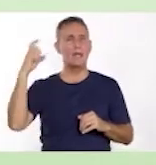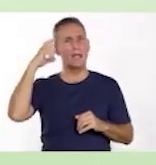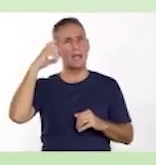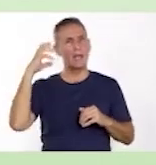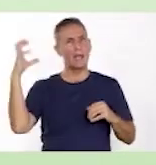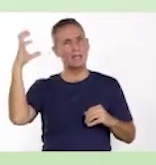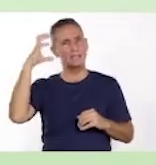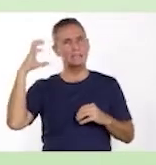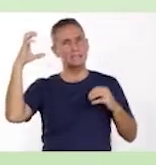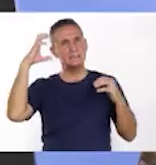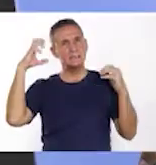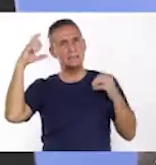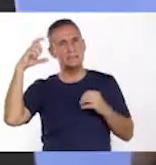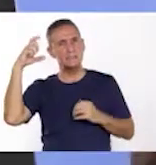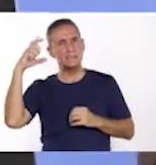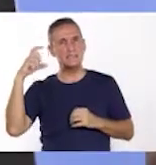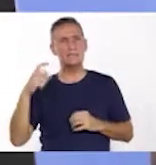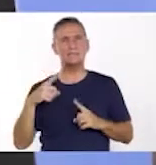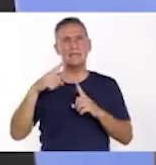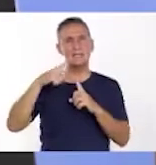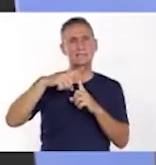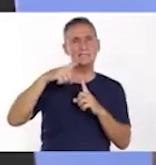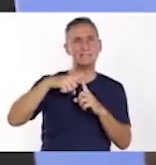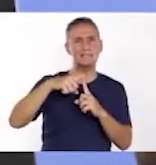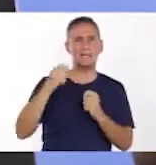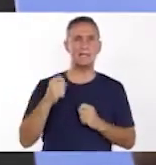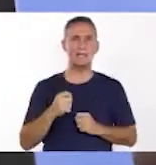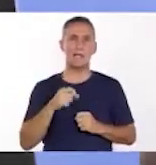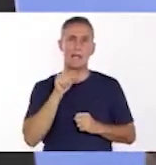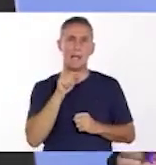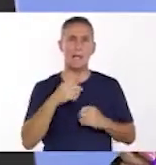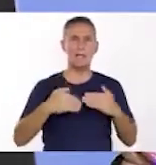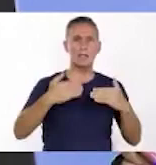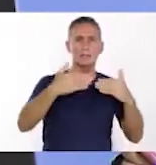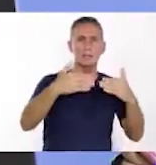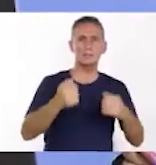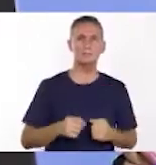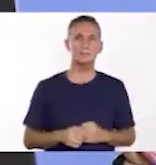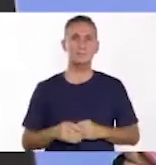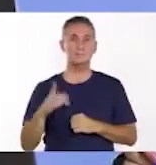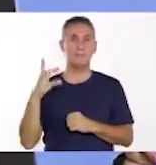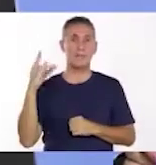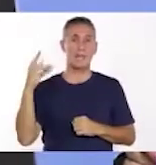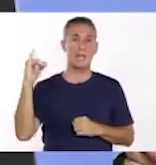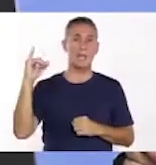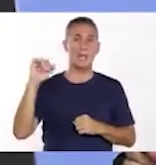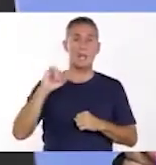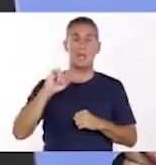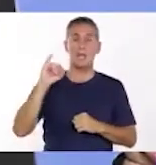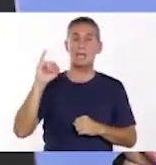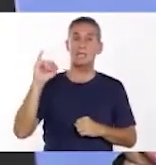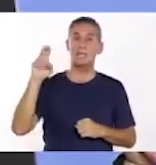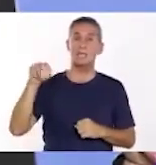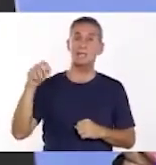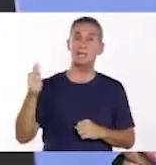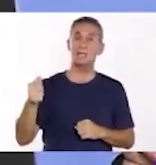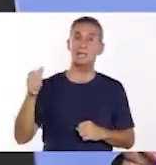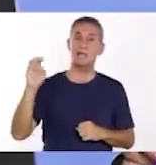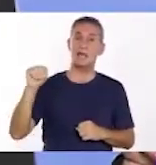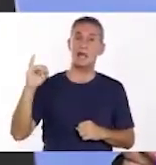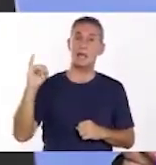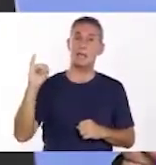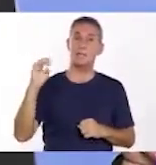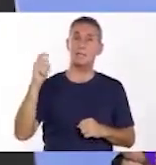ciencia y la técnica. Y aquí en esos adelantos encontramos la dinamita, encontramos el automóvil,